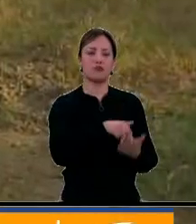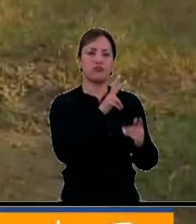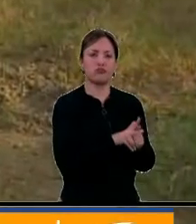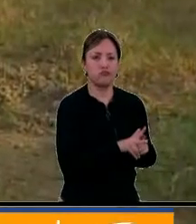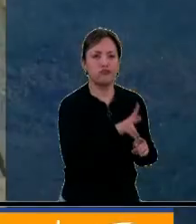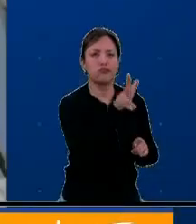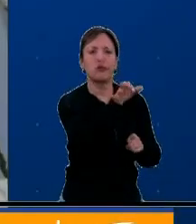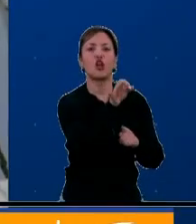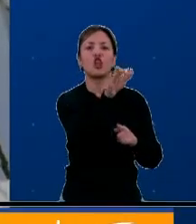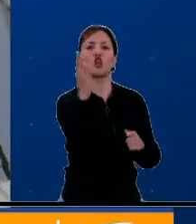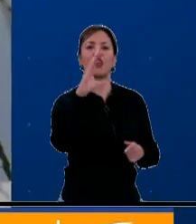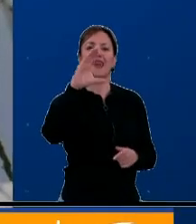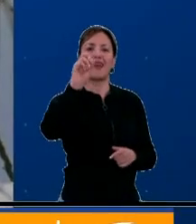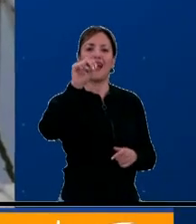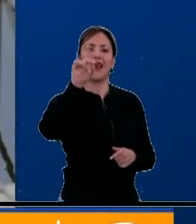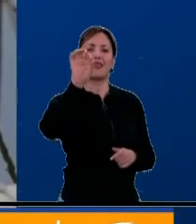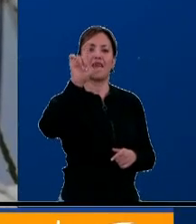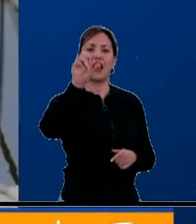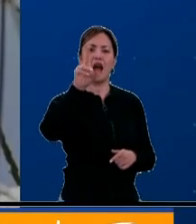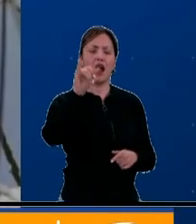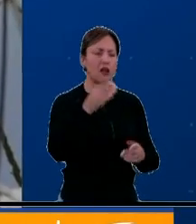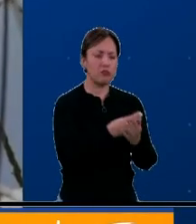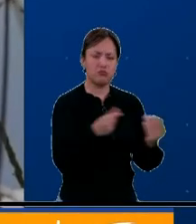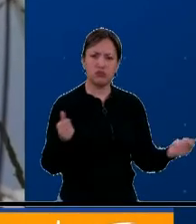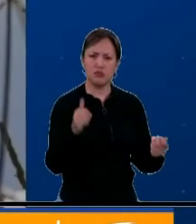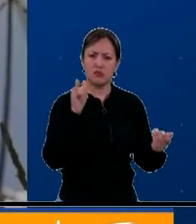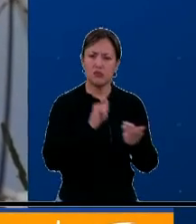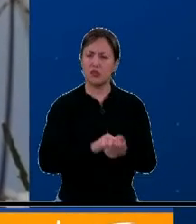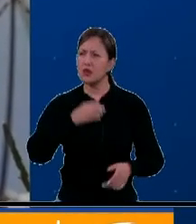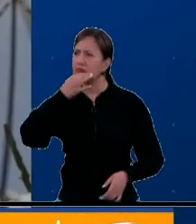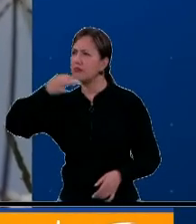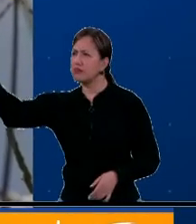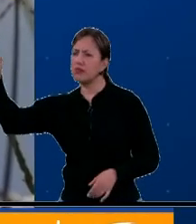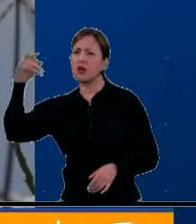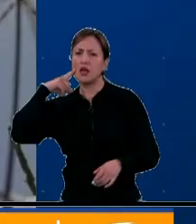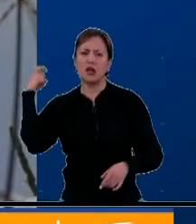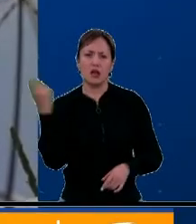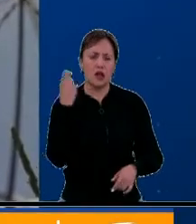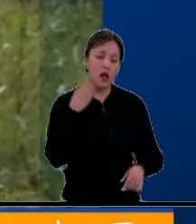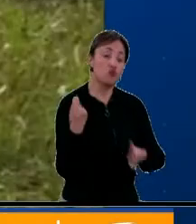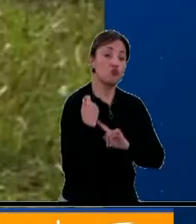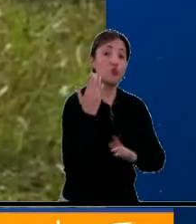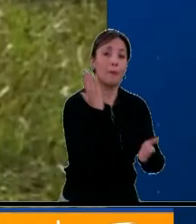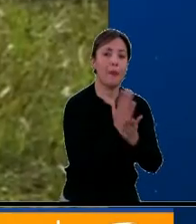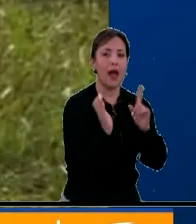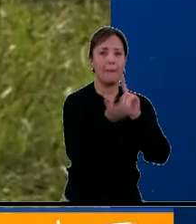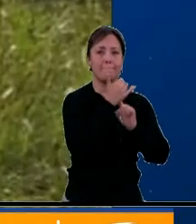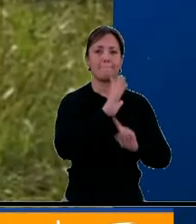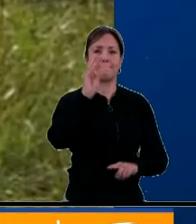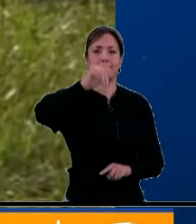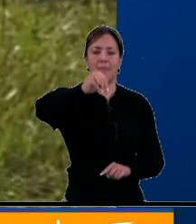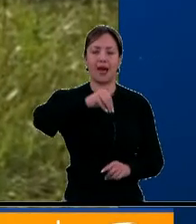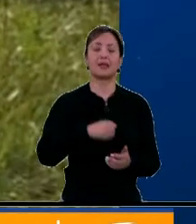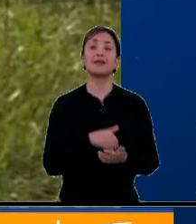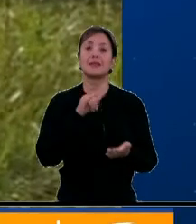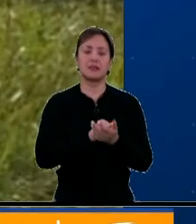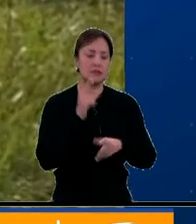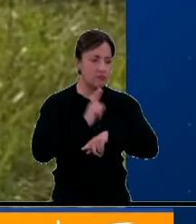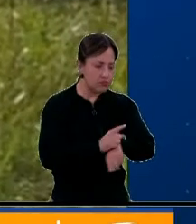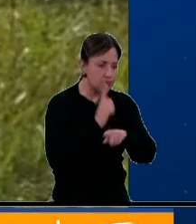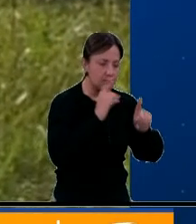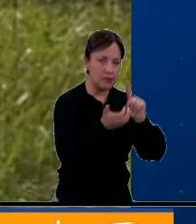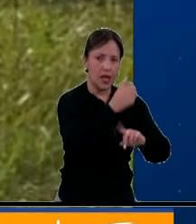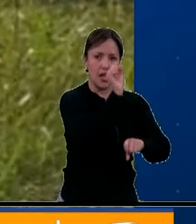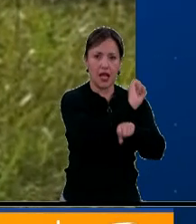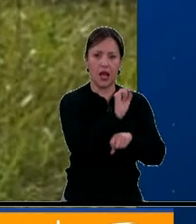pero nunca llegó. Su desaparición fue denunciada el mismo día y su cuerpo hallado este martes. Y en el menor tiempo posible fue identificado este carro. En